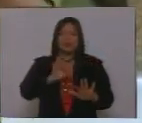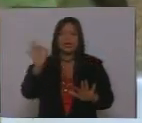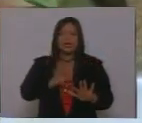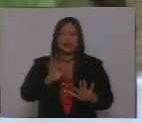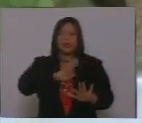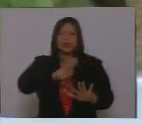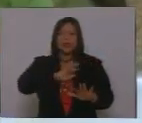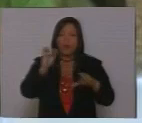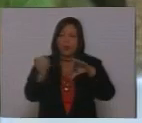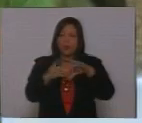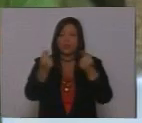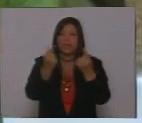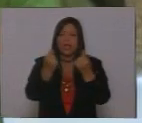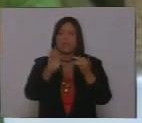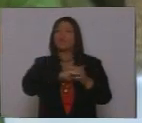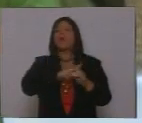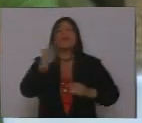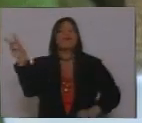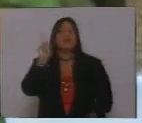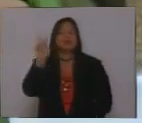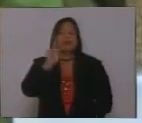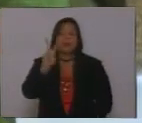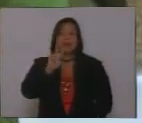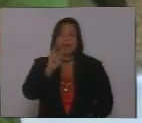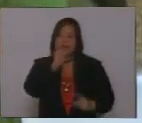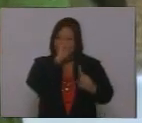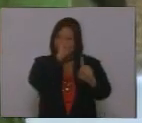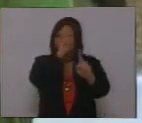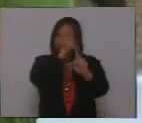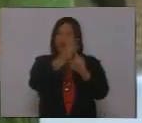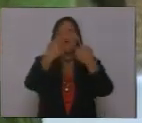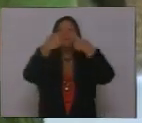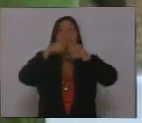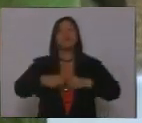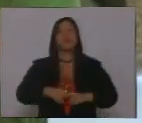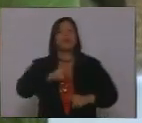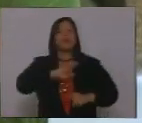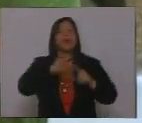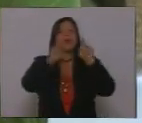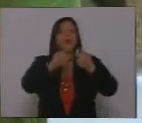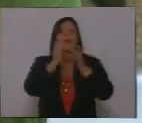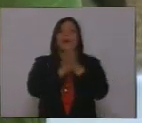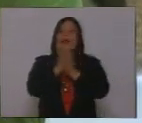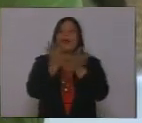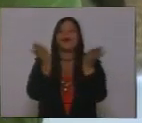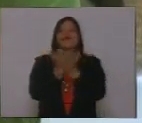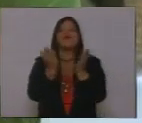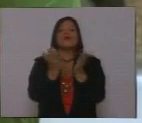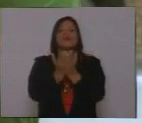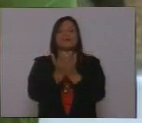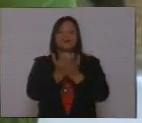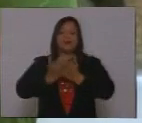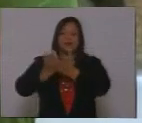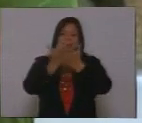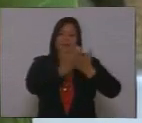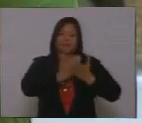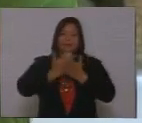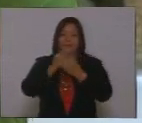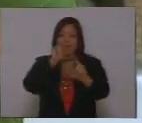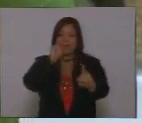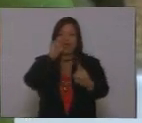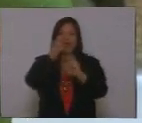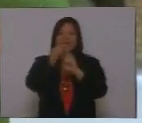Producto Interno Bruto es destinado al proceso de formación en nuestro país. Es